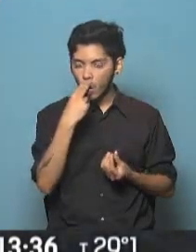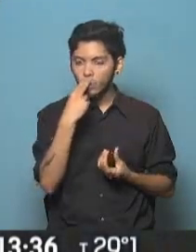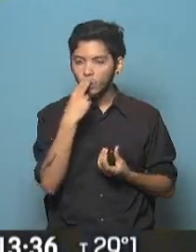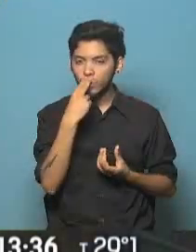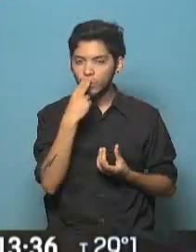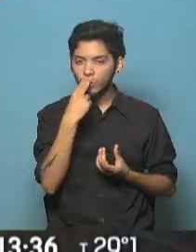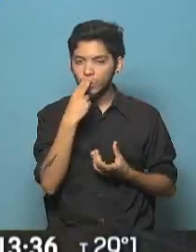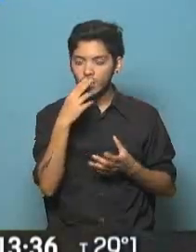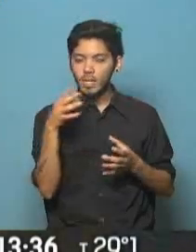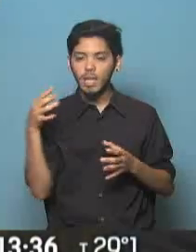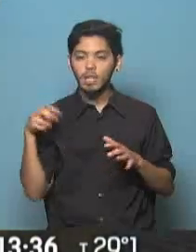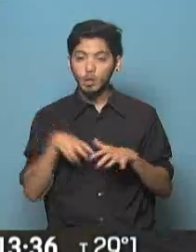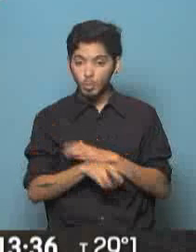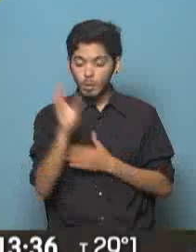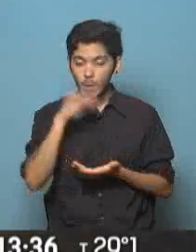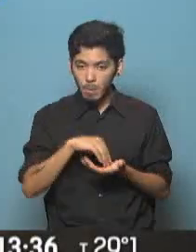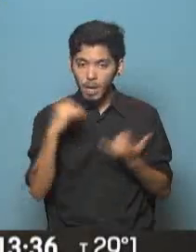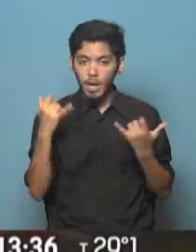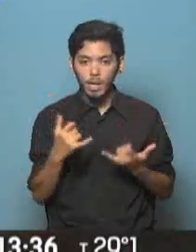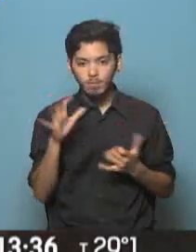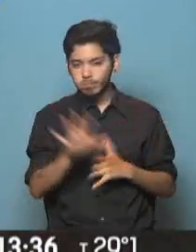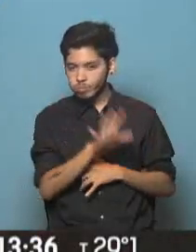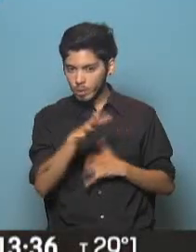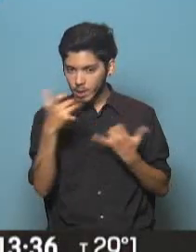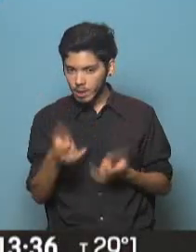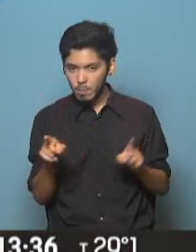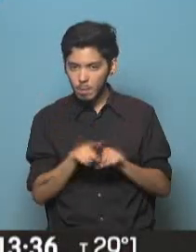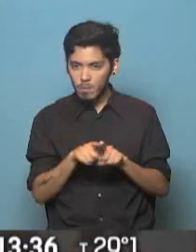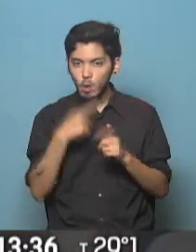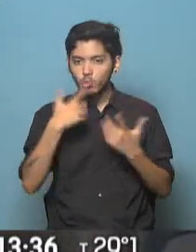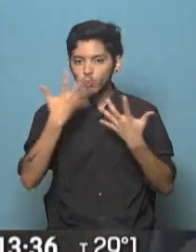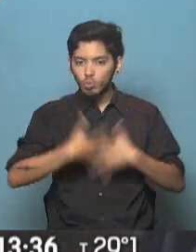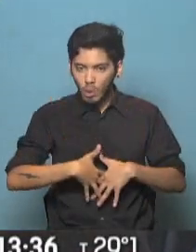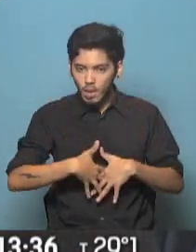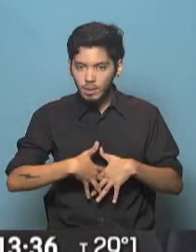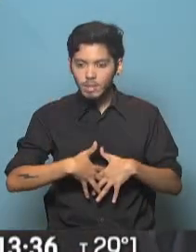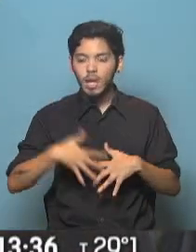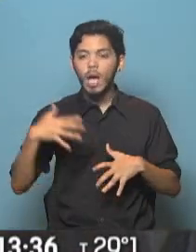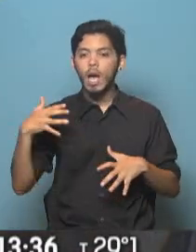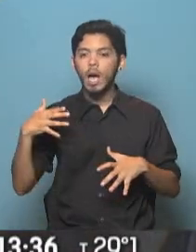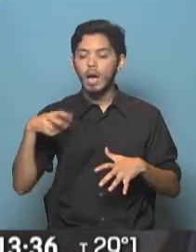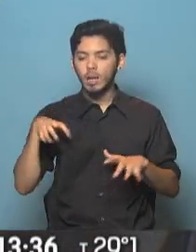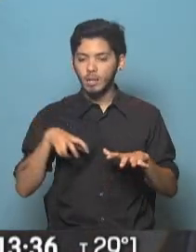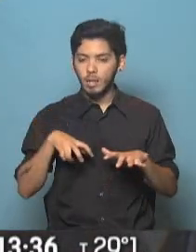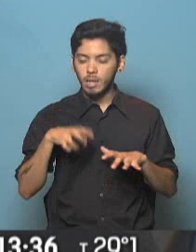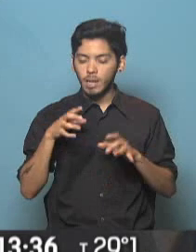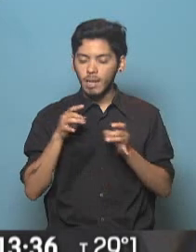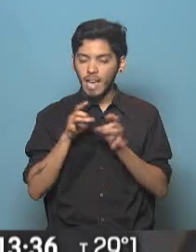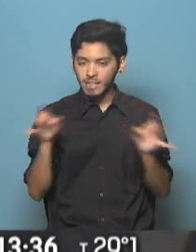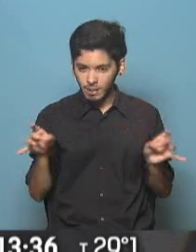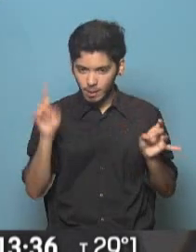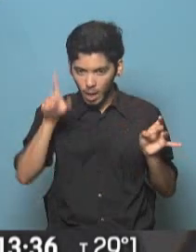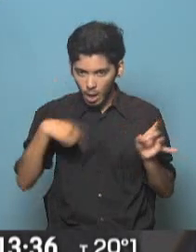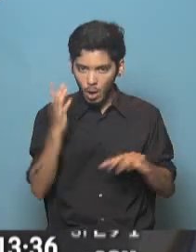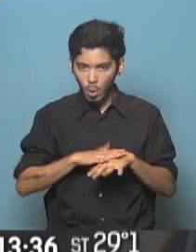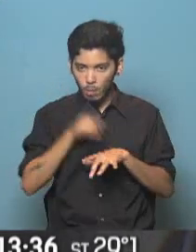sospechadas de contener esta sustancia cancerígena. Sí, las que tenemos certeza las hemos retirado ya hace